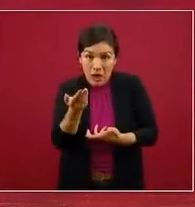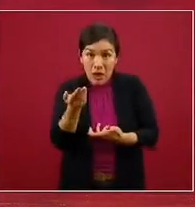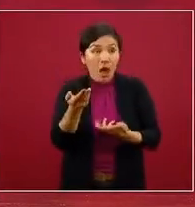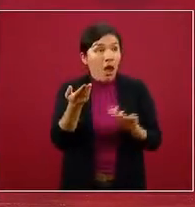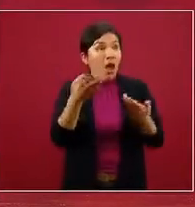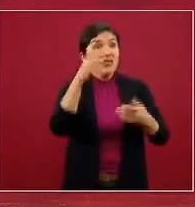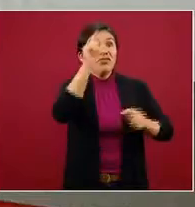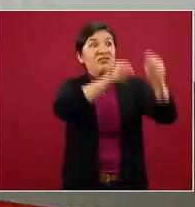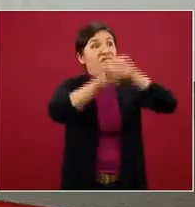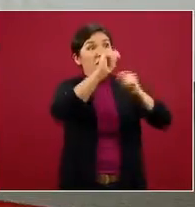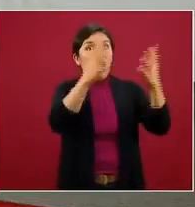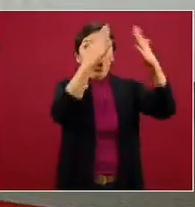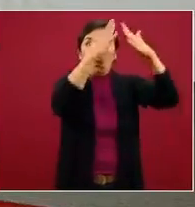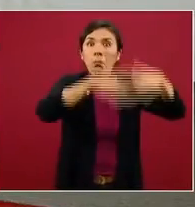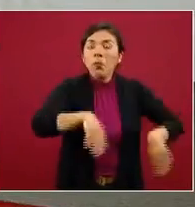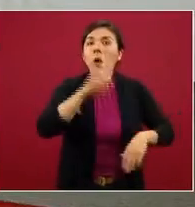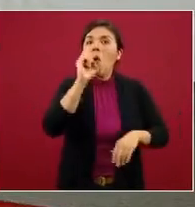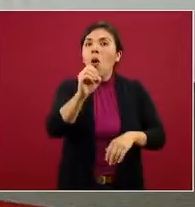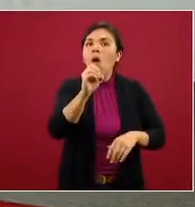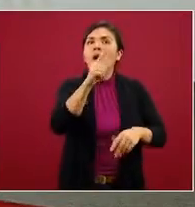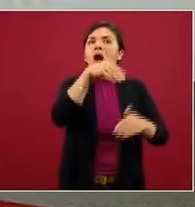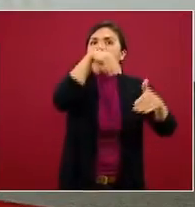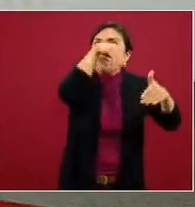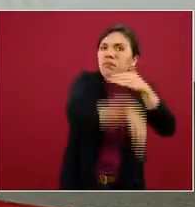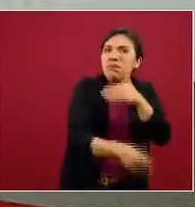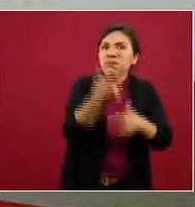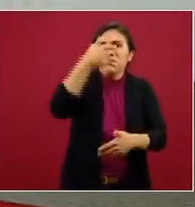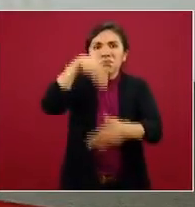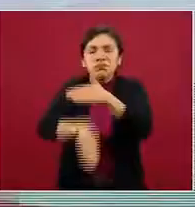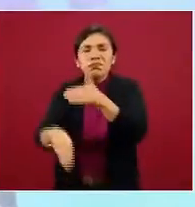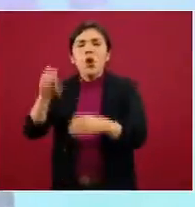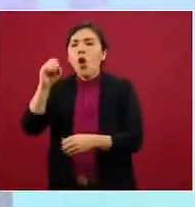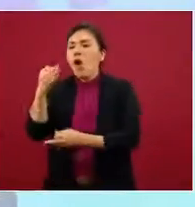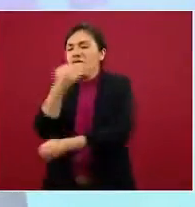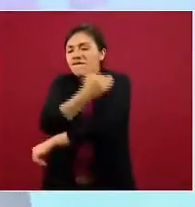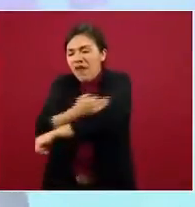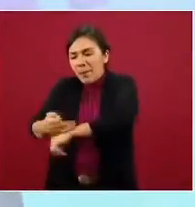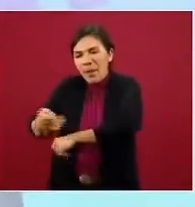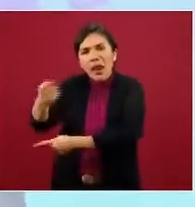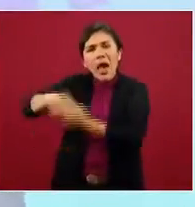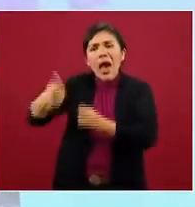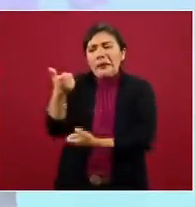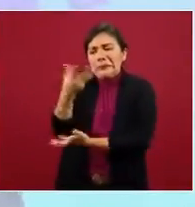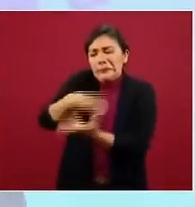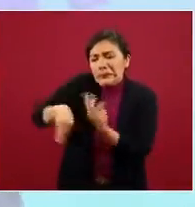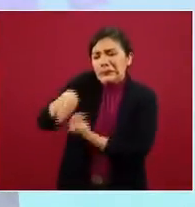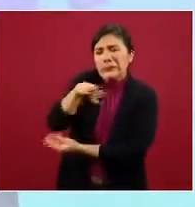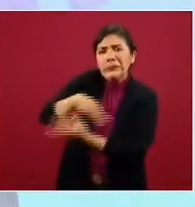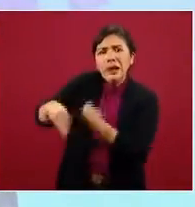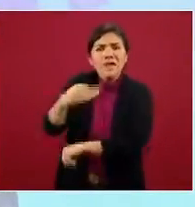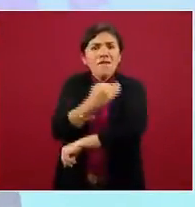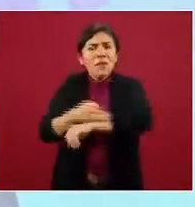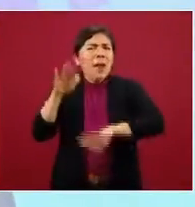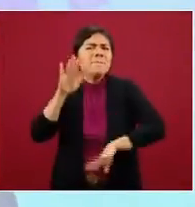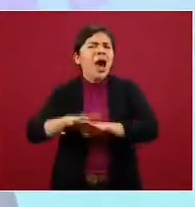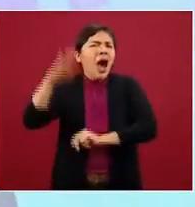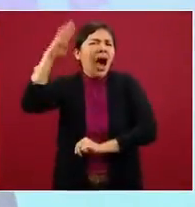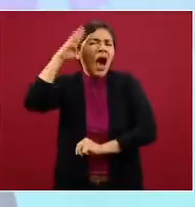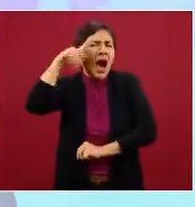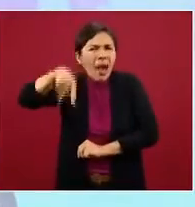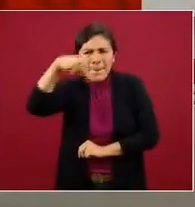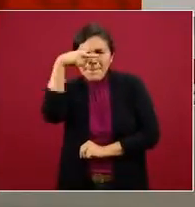pequeños comercios, nadie quiere que las familias que viven al día, que son la mitad de las familias de